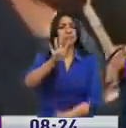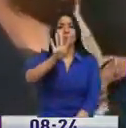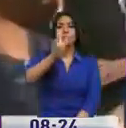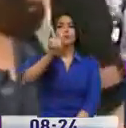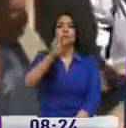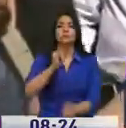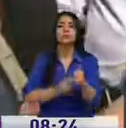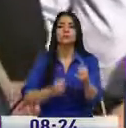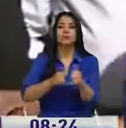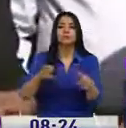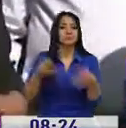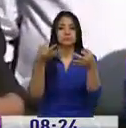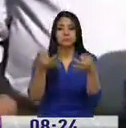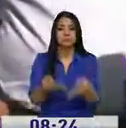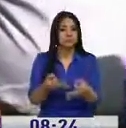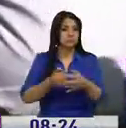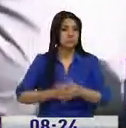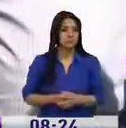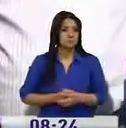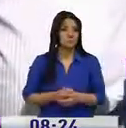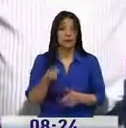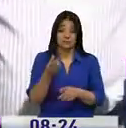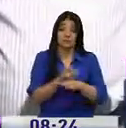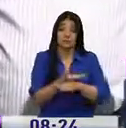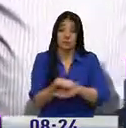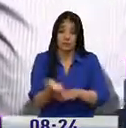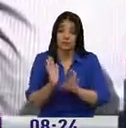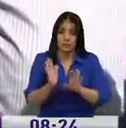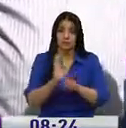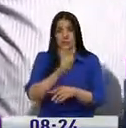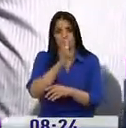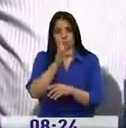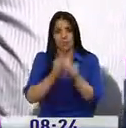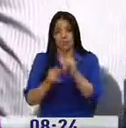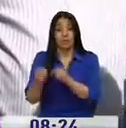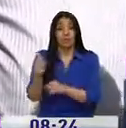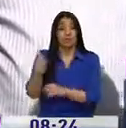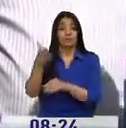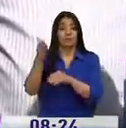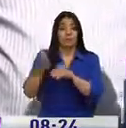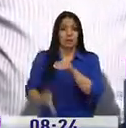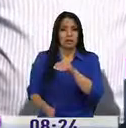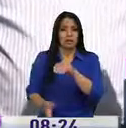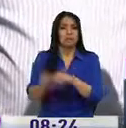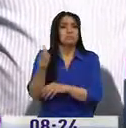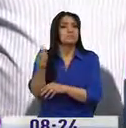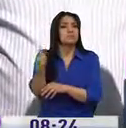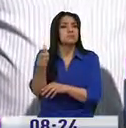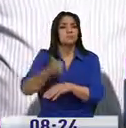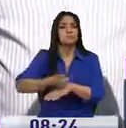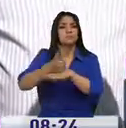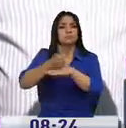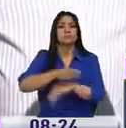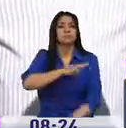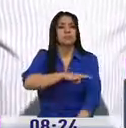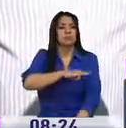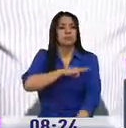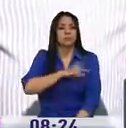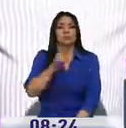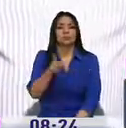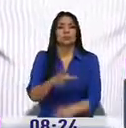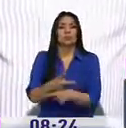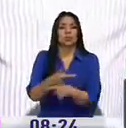que no han cumplido, Y otra ordenanza donde que ellos mismos se ponen plazos, hablo de ellos mismos, de la autoridad municipal, de su consejo